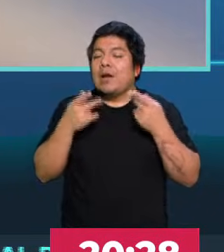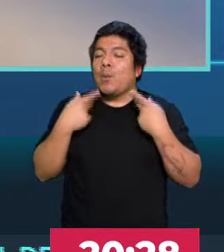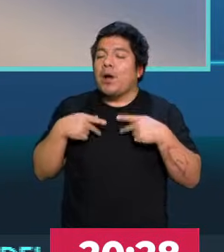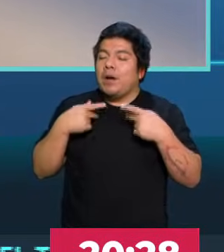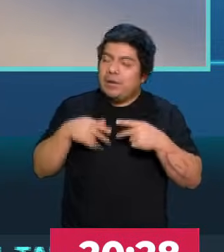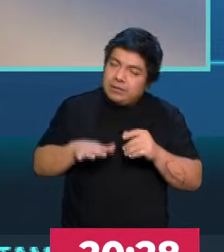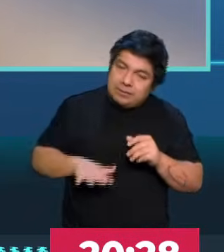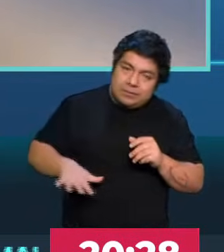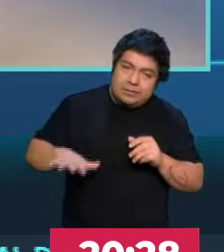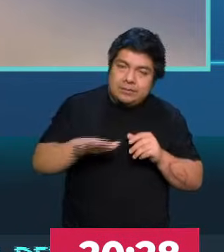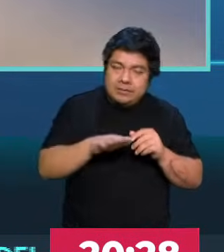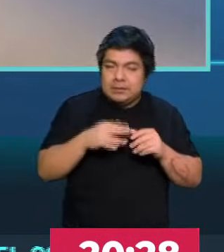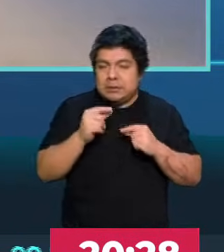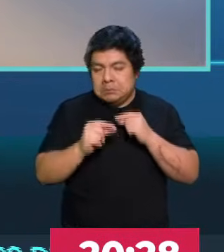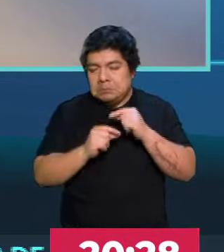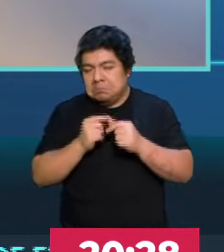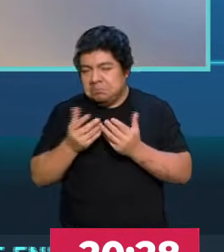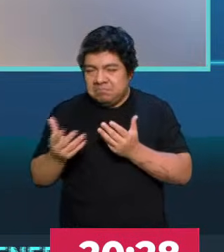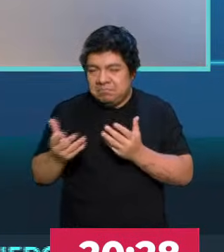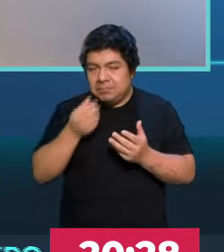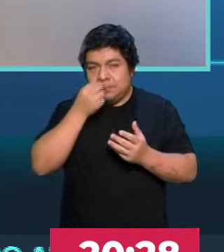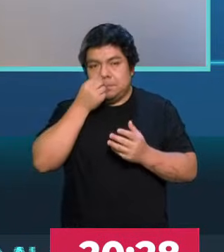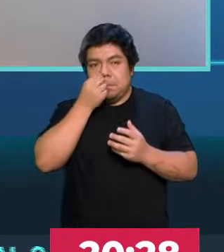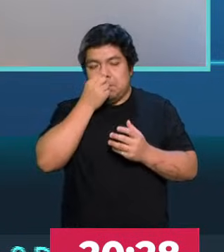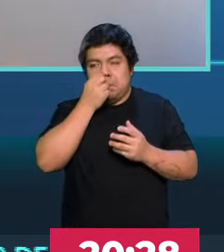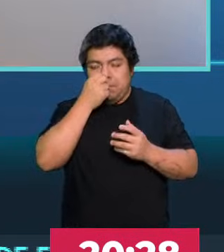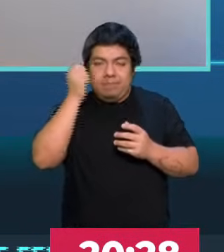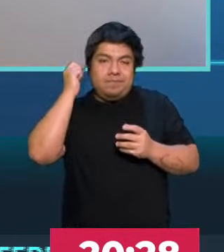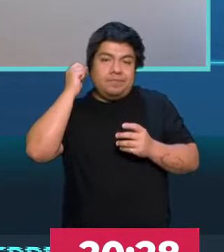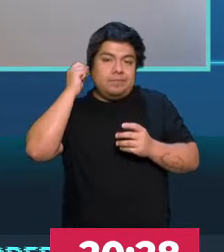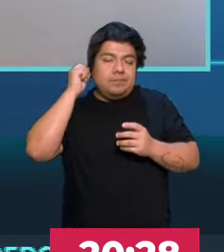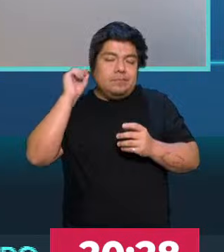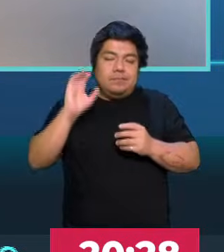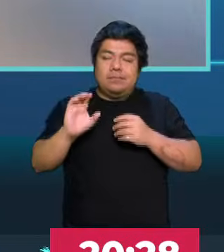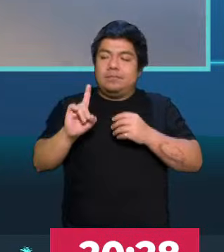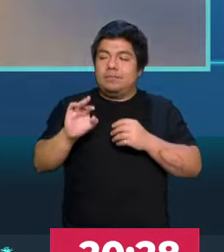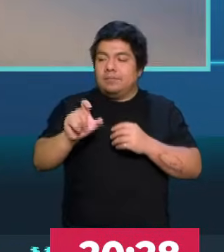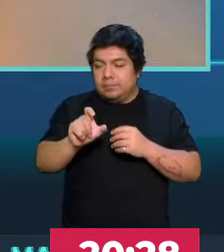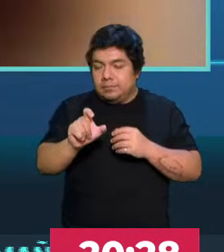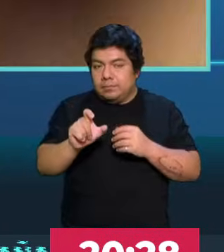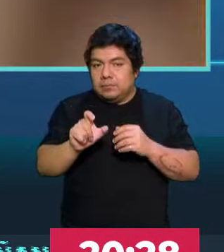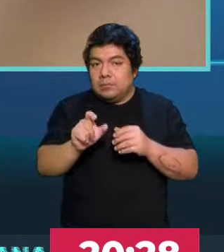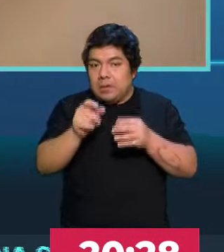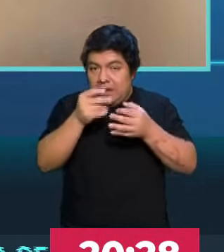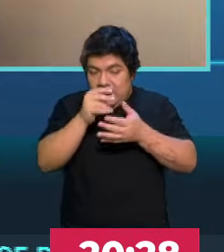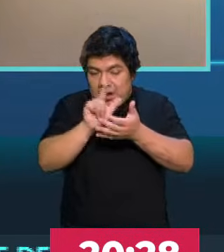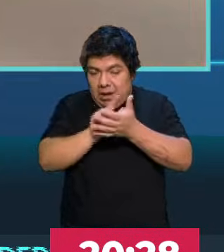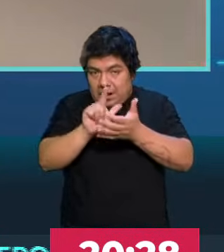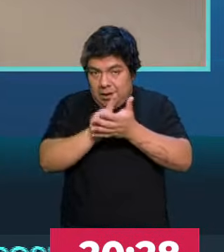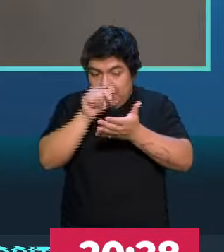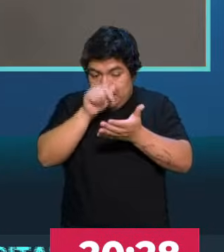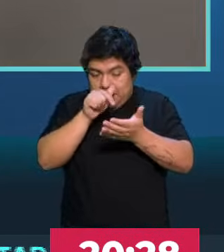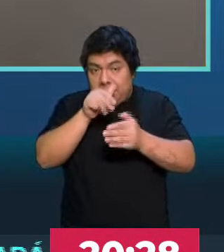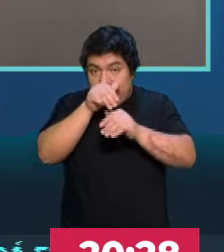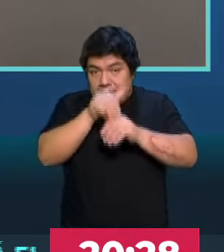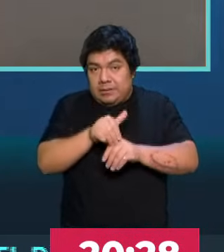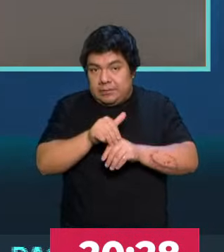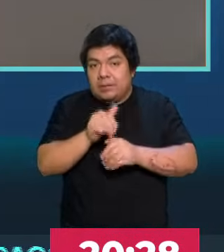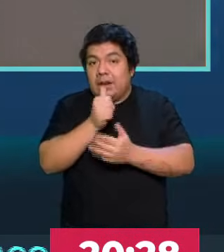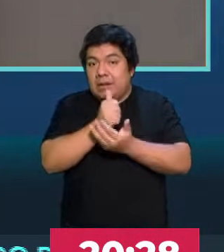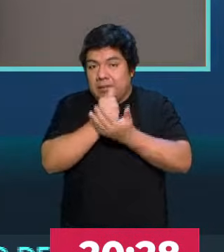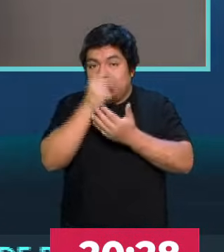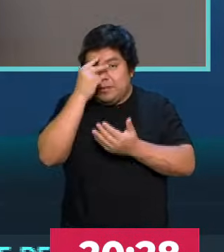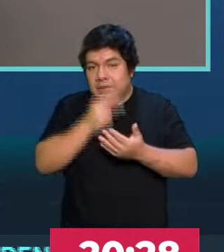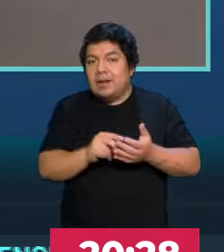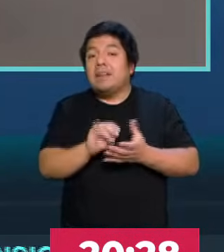de un poco el rumbo que se le ha ido dando a la Ciudad de México, legalmente hablando. Efectivamente, claro. La Ciudad de México